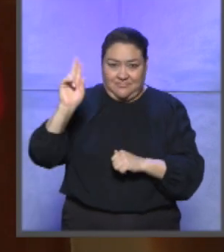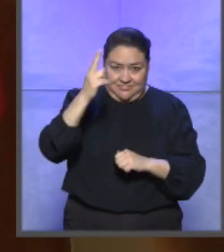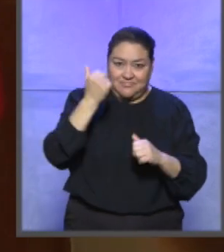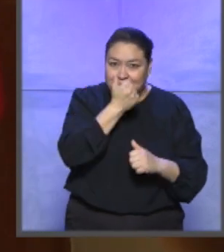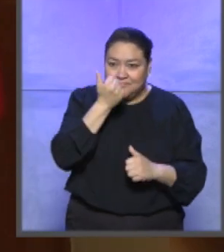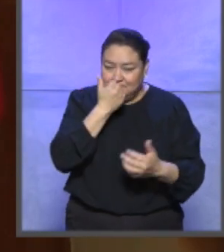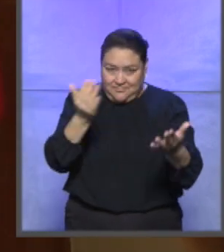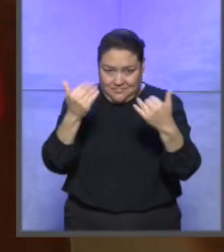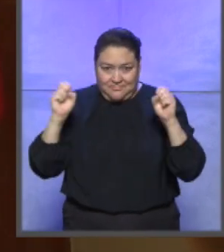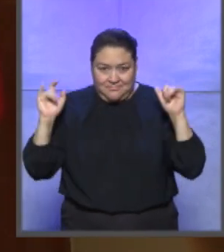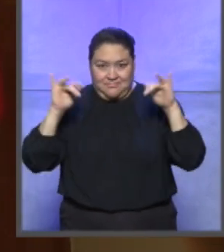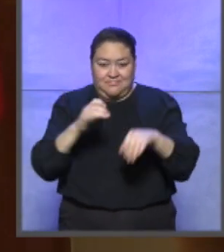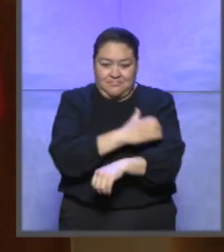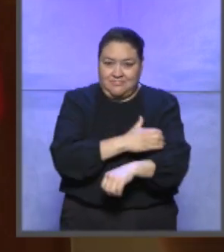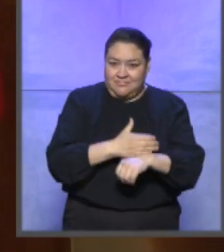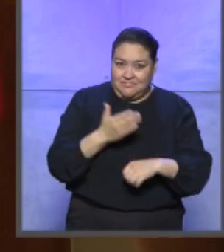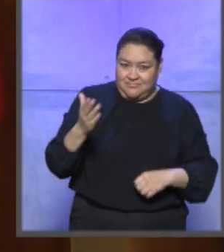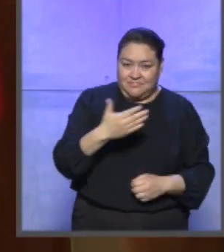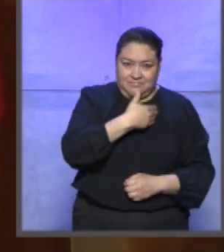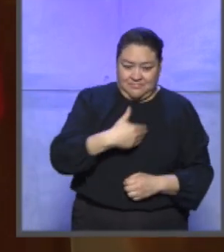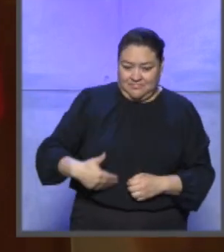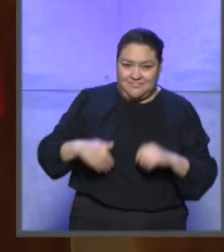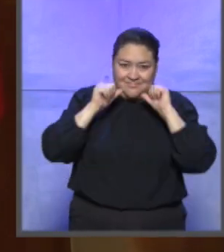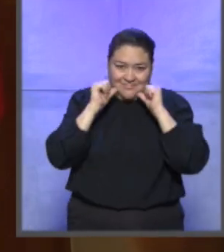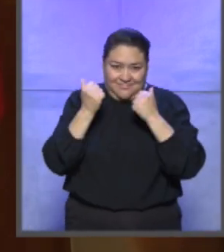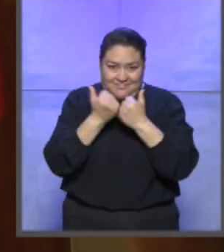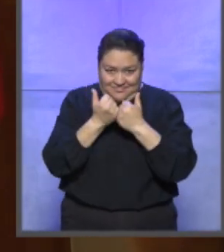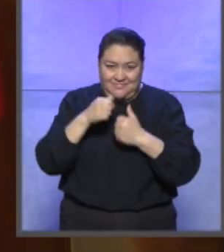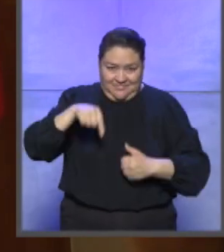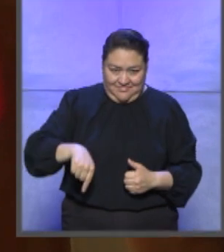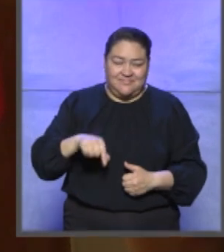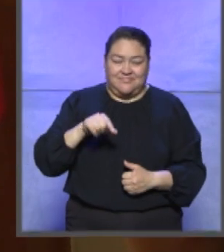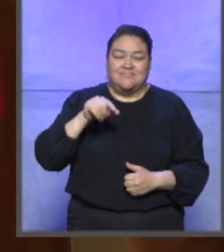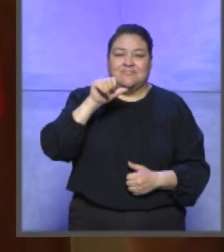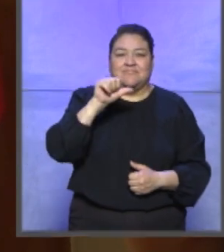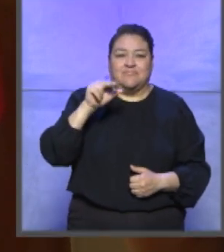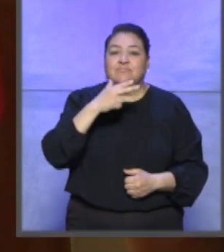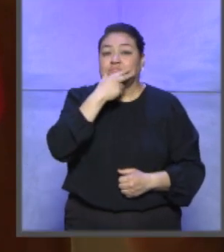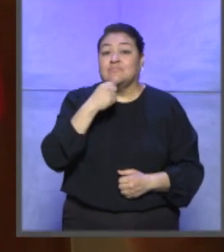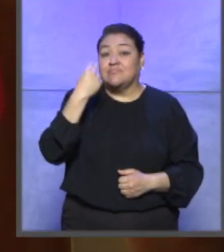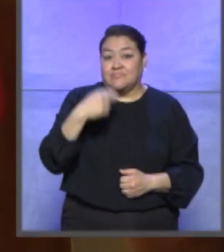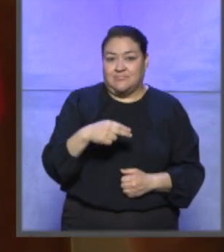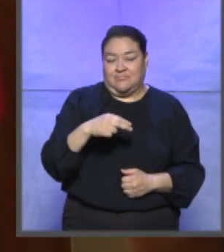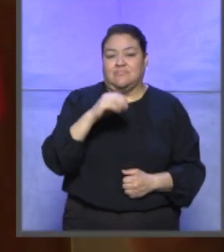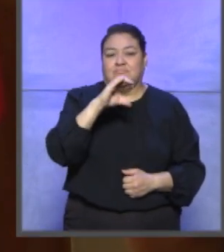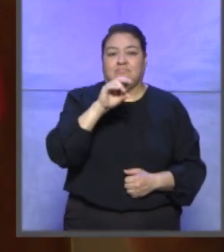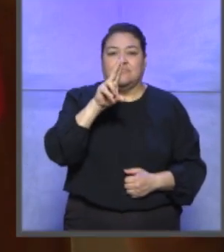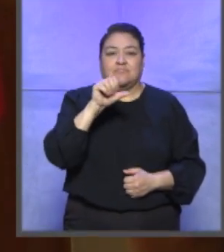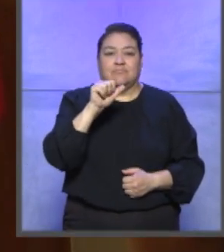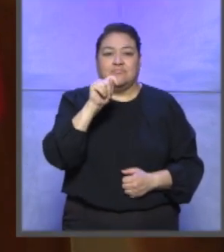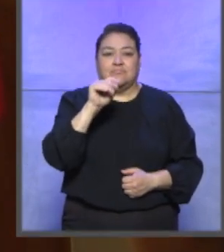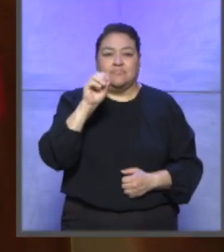comunidad universitaria, a nuestro compañero presidente de la Sociedad de Alumnos de la DAX UJAR, Eric Andrei,